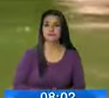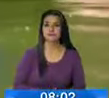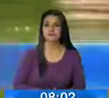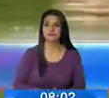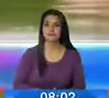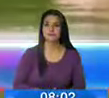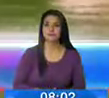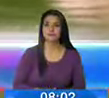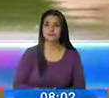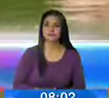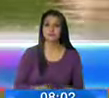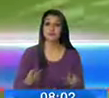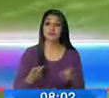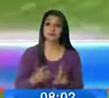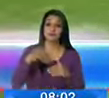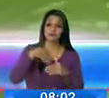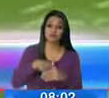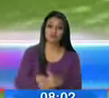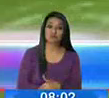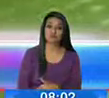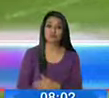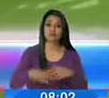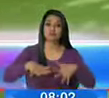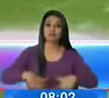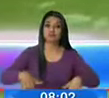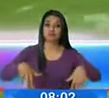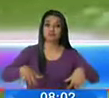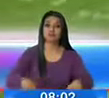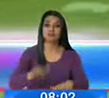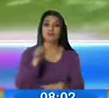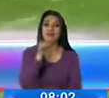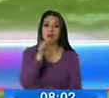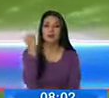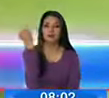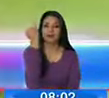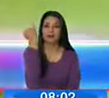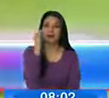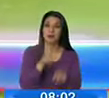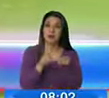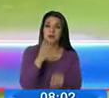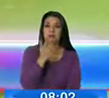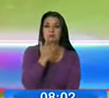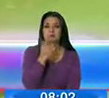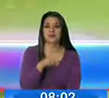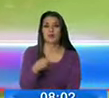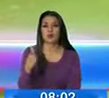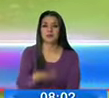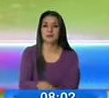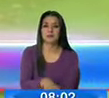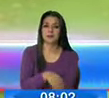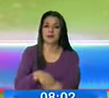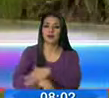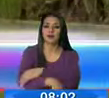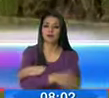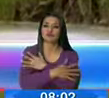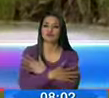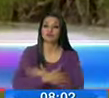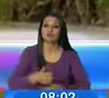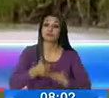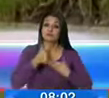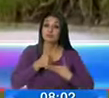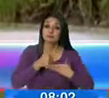El complemento es un buen chapuzón en la piscina de agua verde. Hay quien prefiere la de barro, que se garantiza tienen